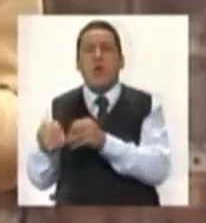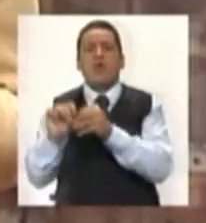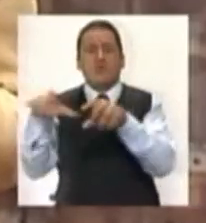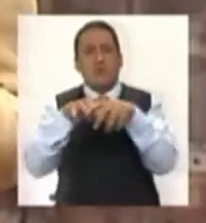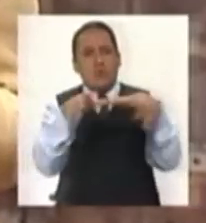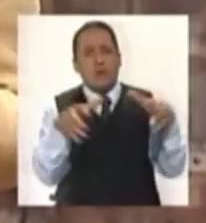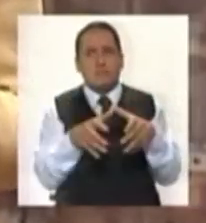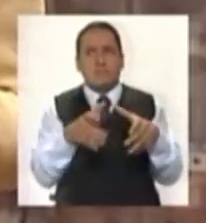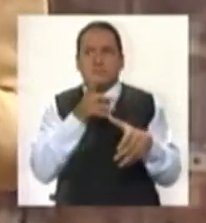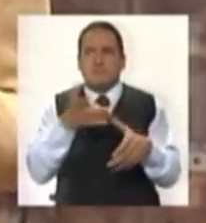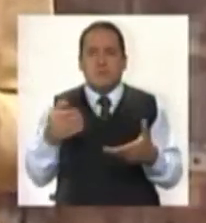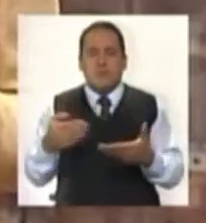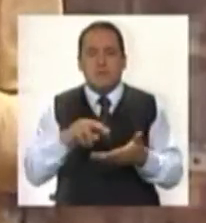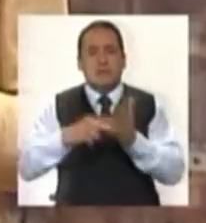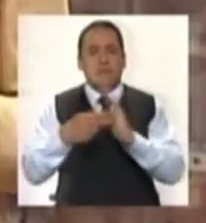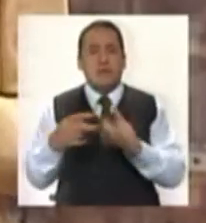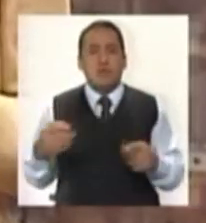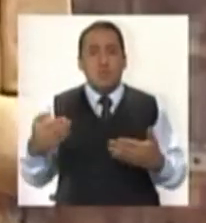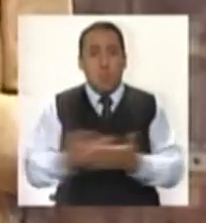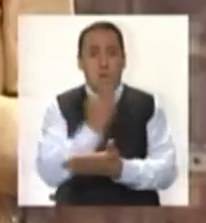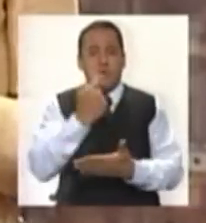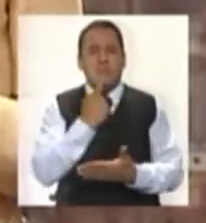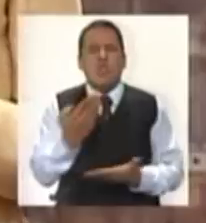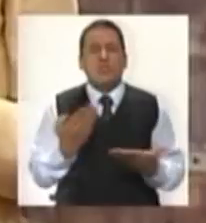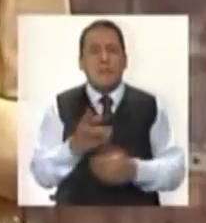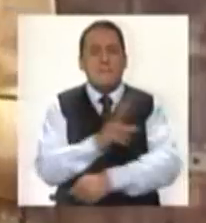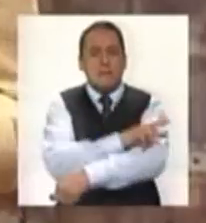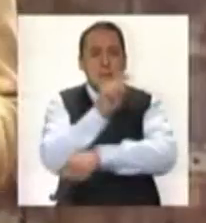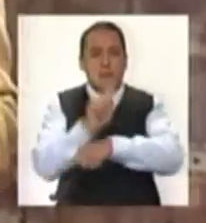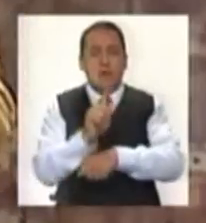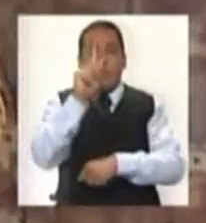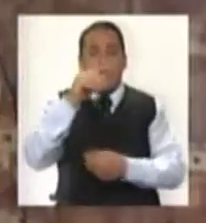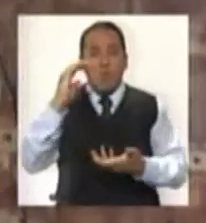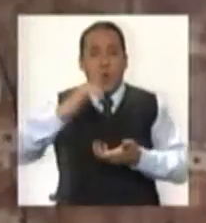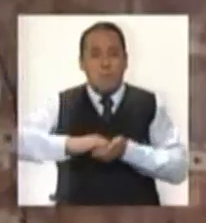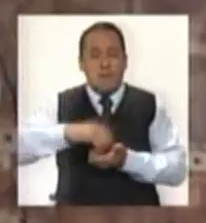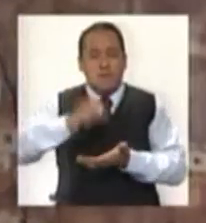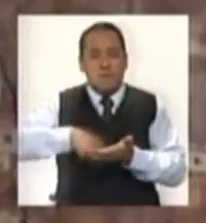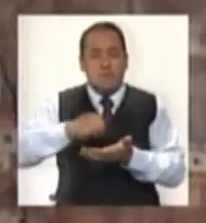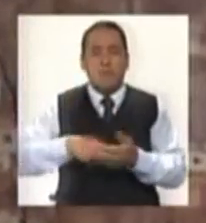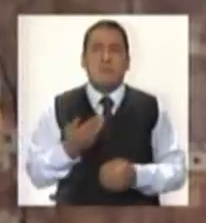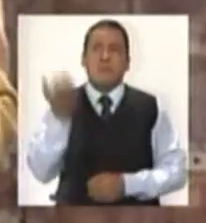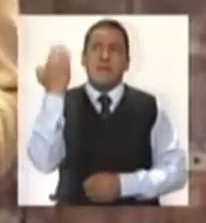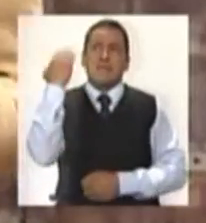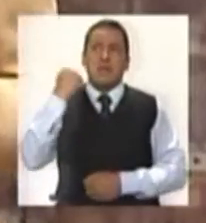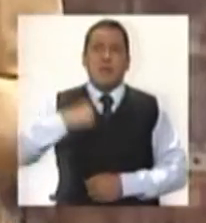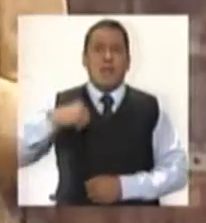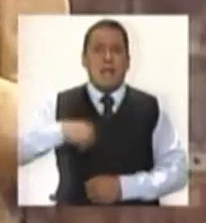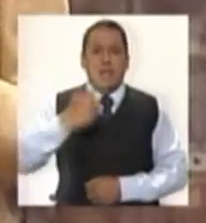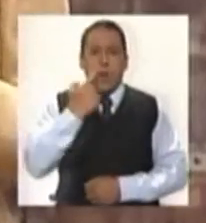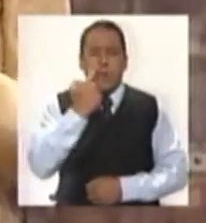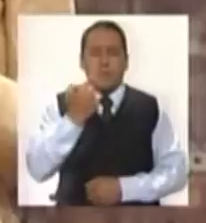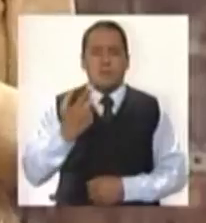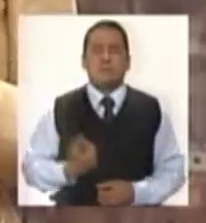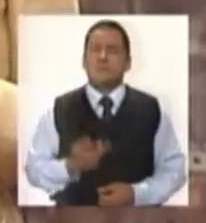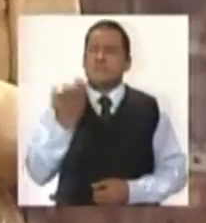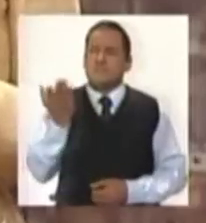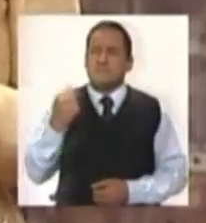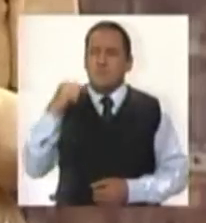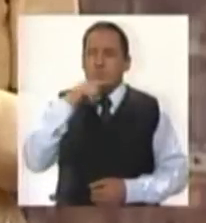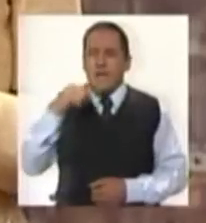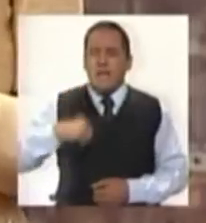El único nuevo que se ha hecho es el de Villa María, con un convenio que quedó listo de la gestión pasada. Señora Villarán de la